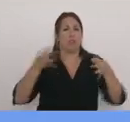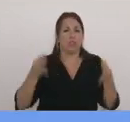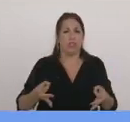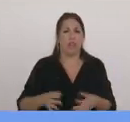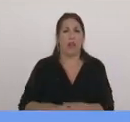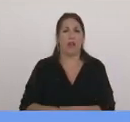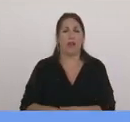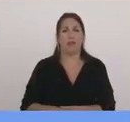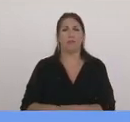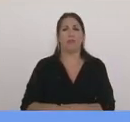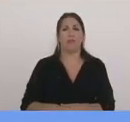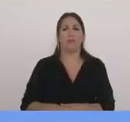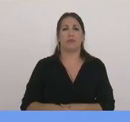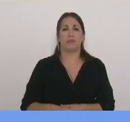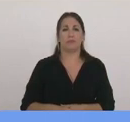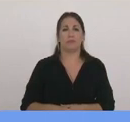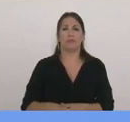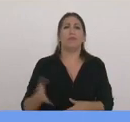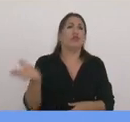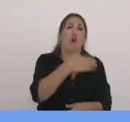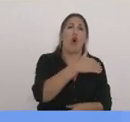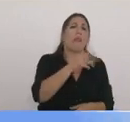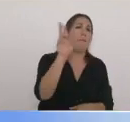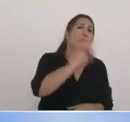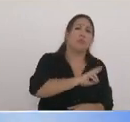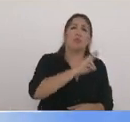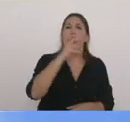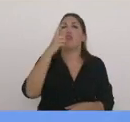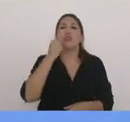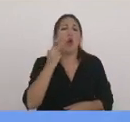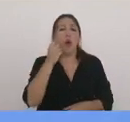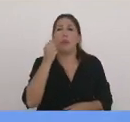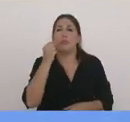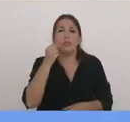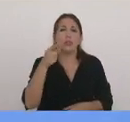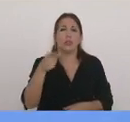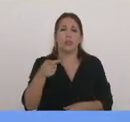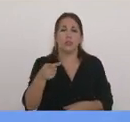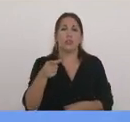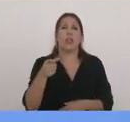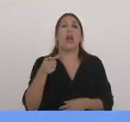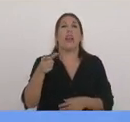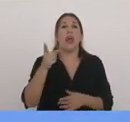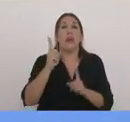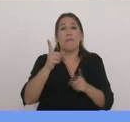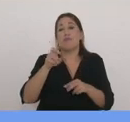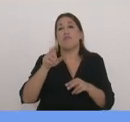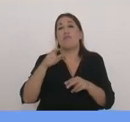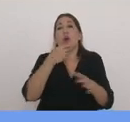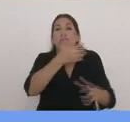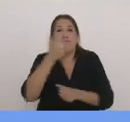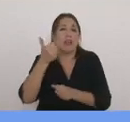ellas, todos ellos, todas las víctimas buscaban soberanía, o sobre